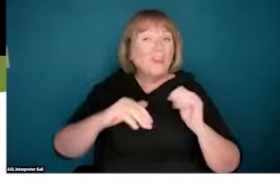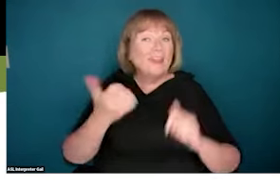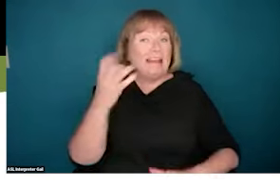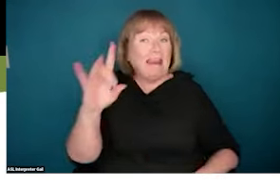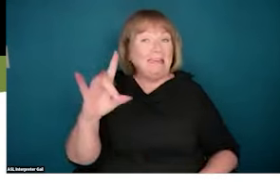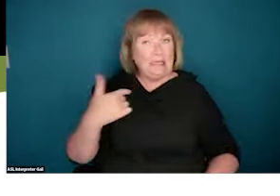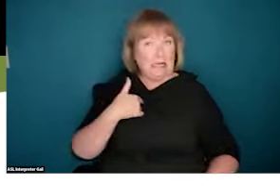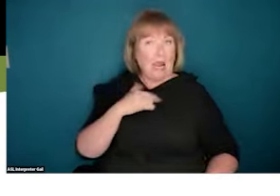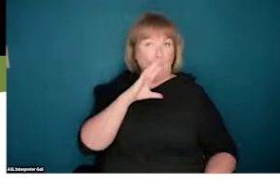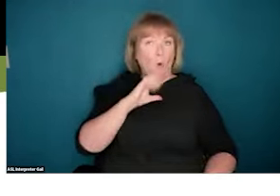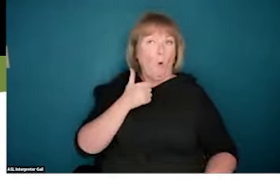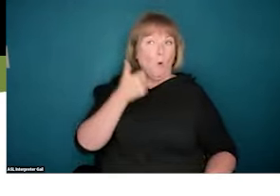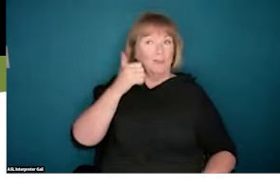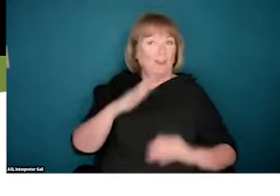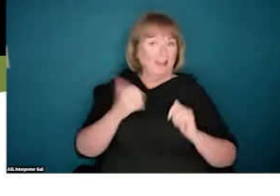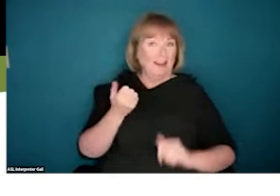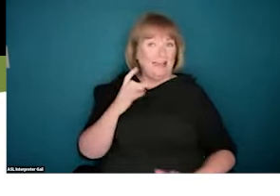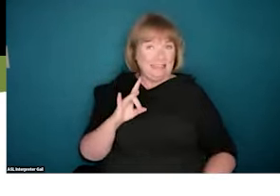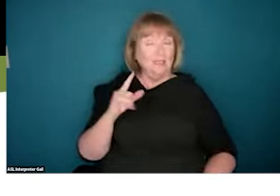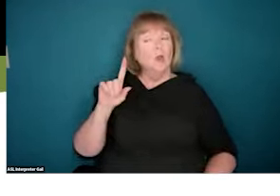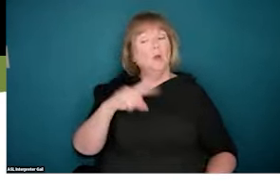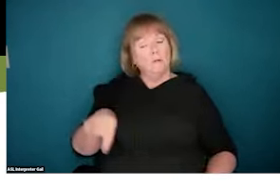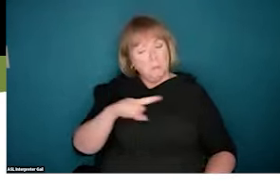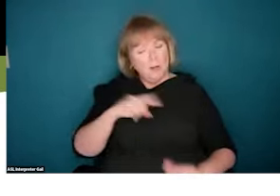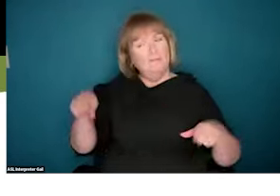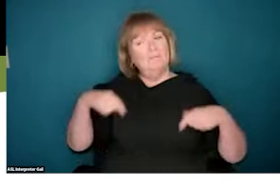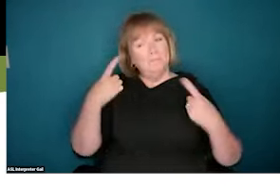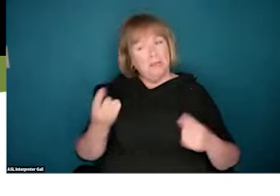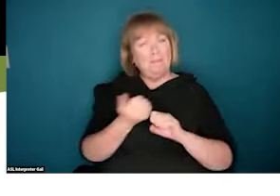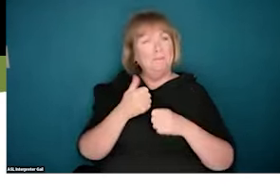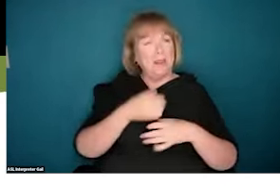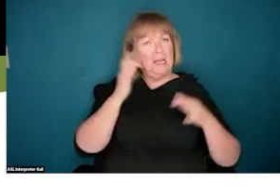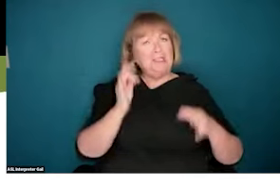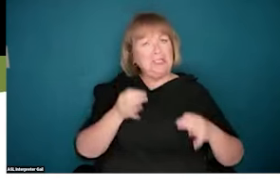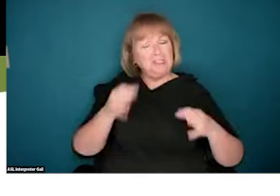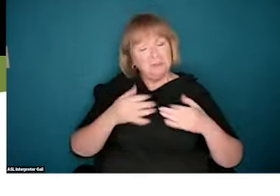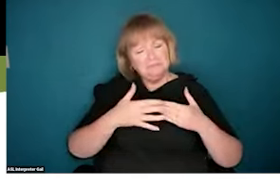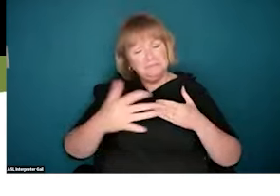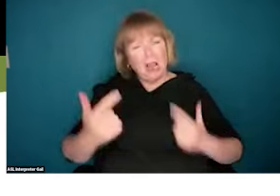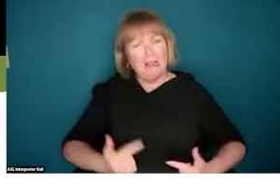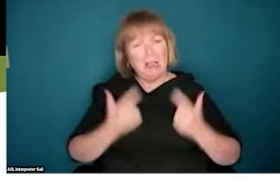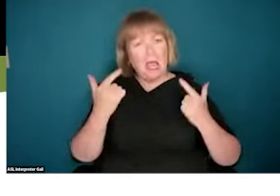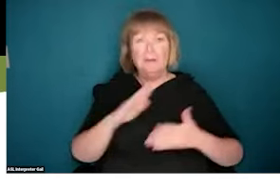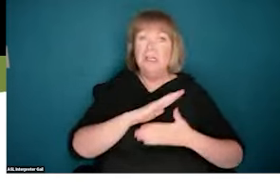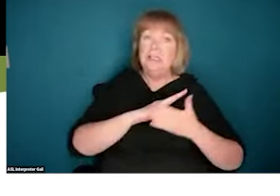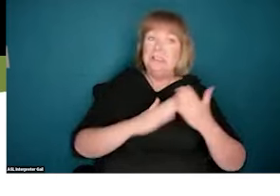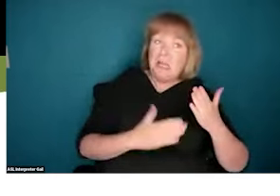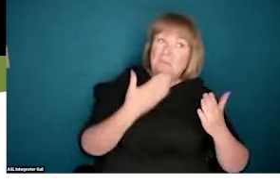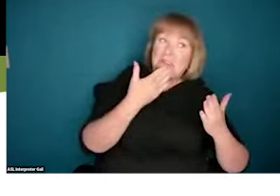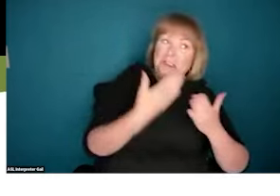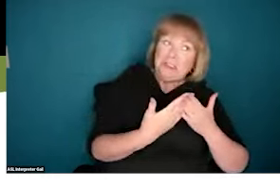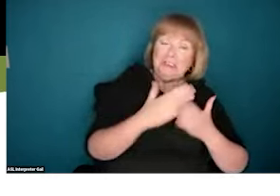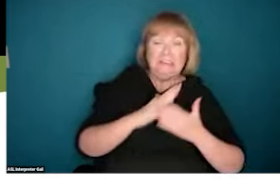habilidad que se tiene que aprender. Nosotros conocemos personas mucho mayores que de 18 años que